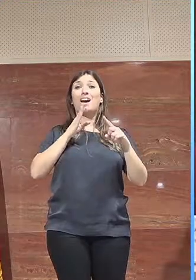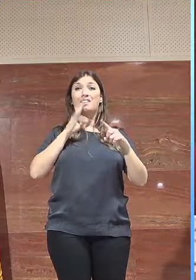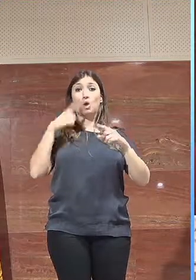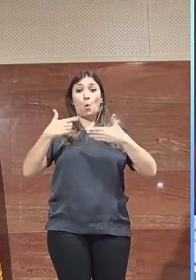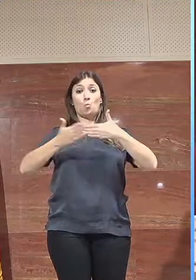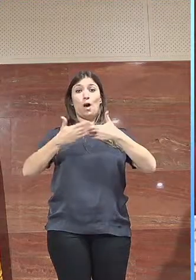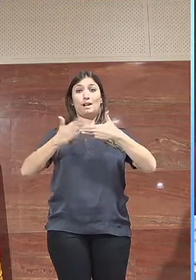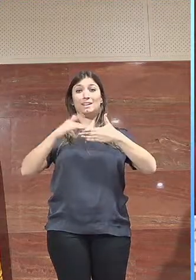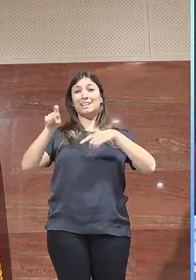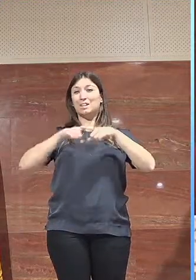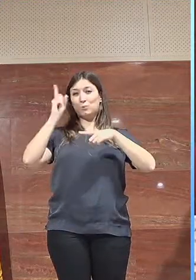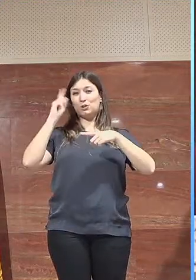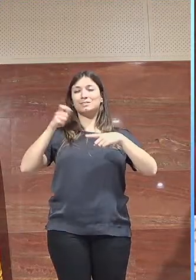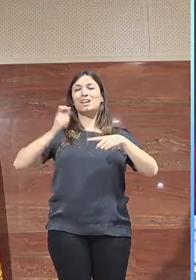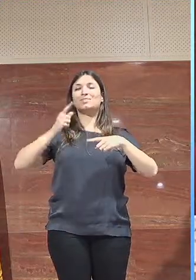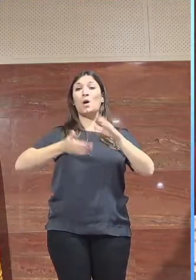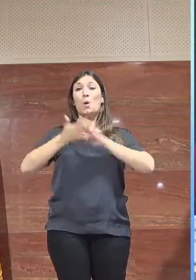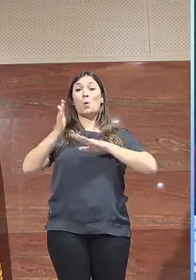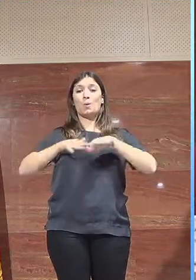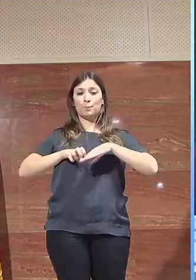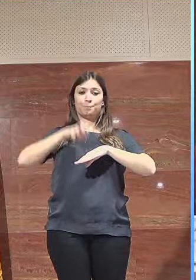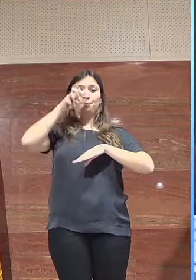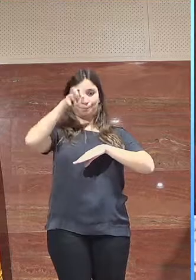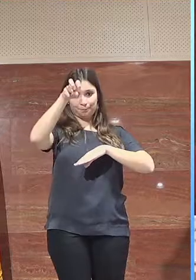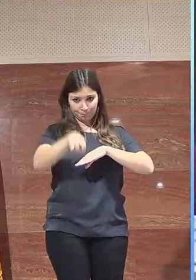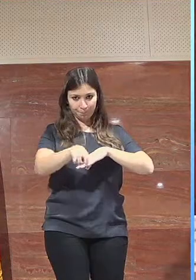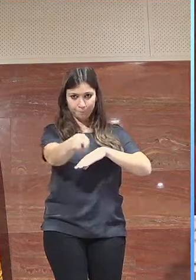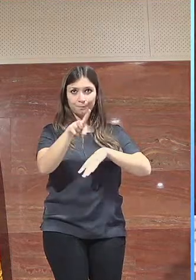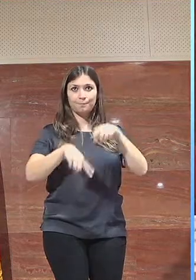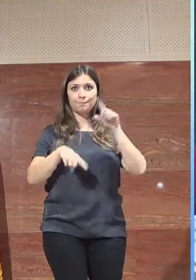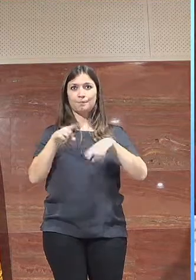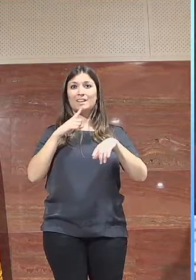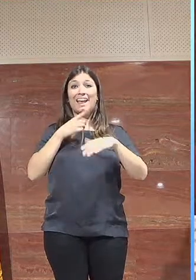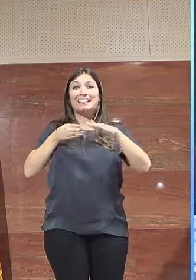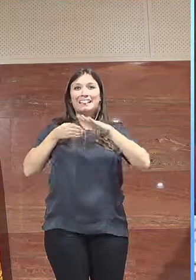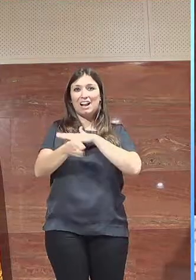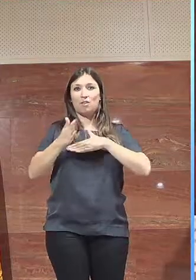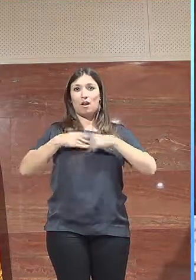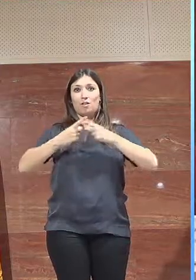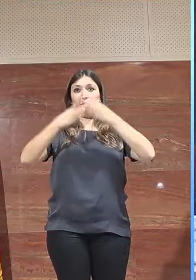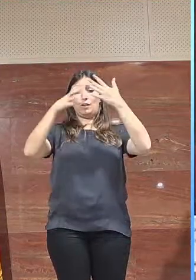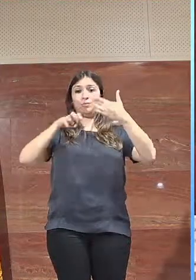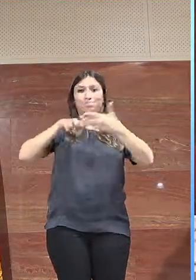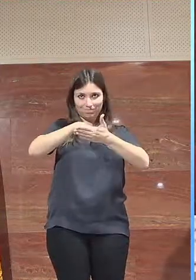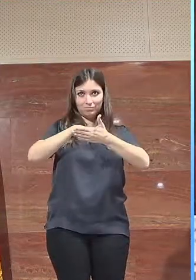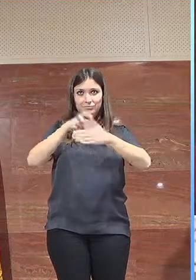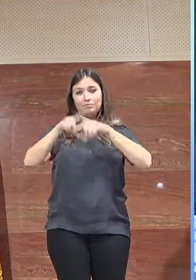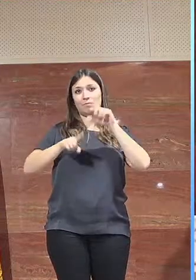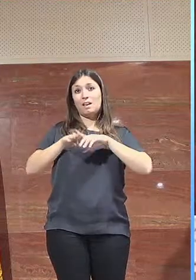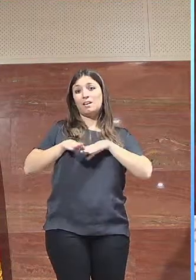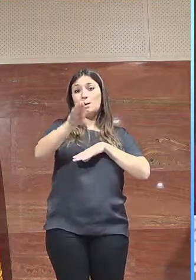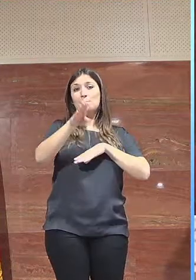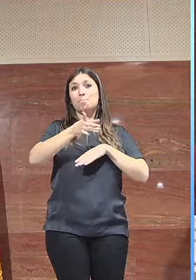típico peldaño aislado o los escalones existentes en la entrada, que la ejecución de rampas